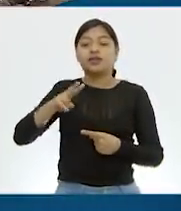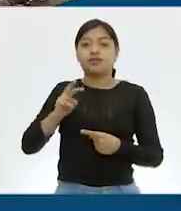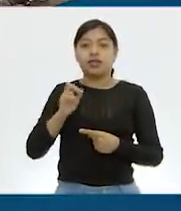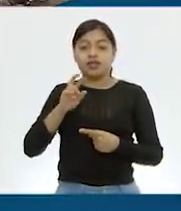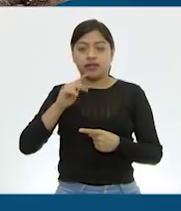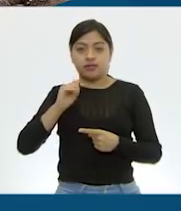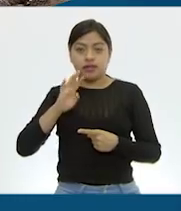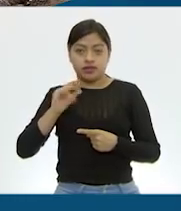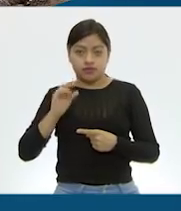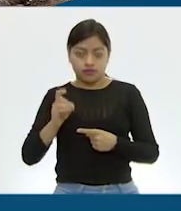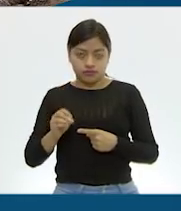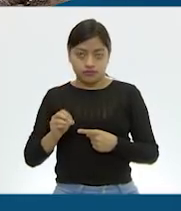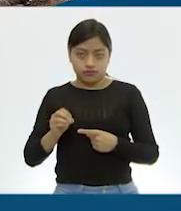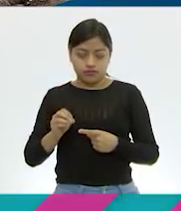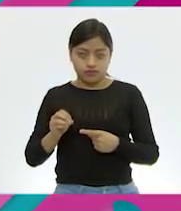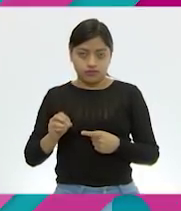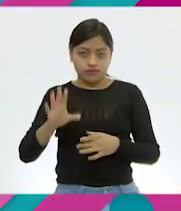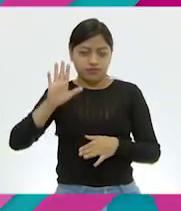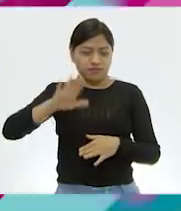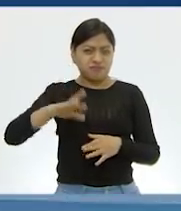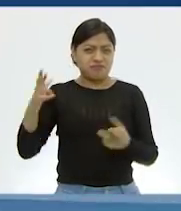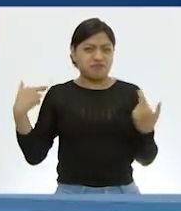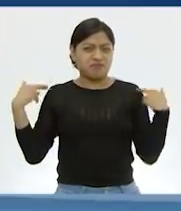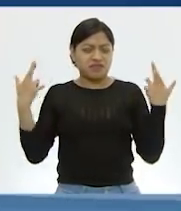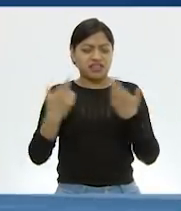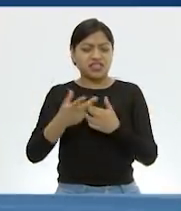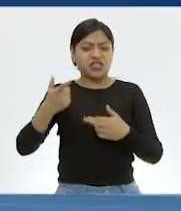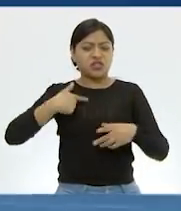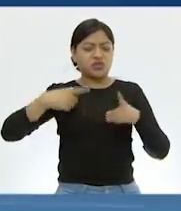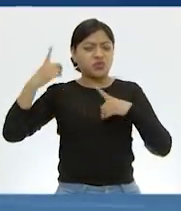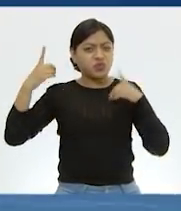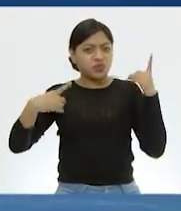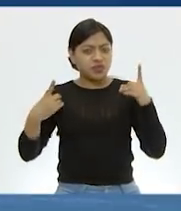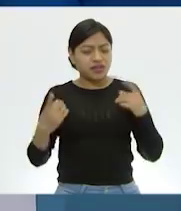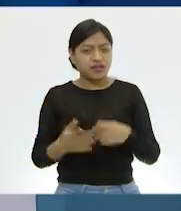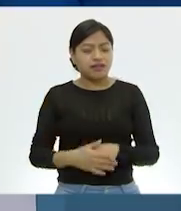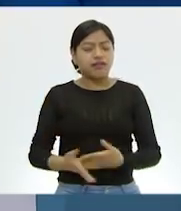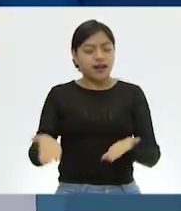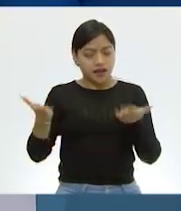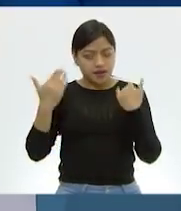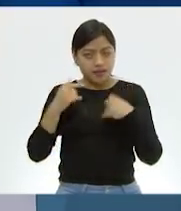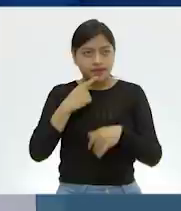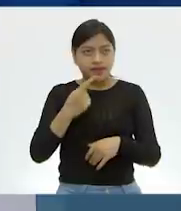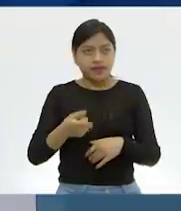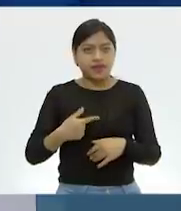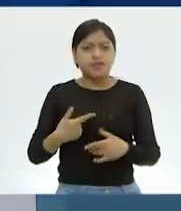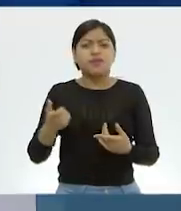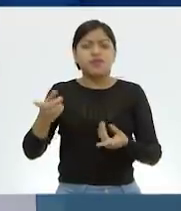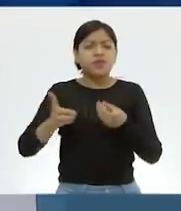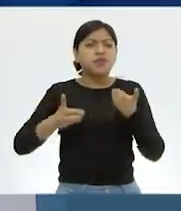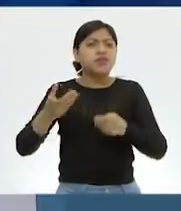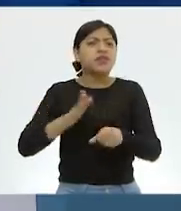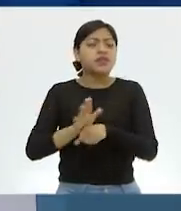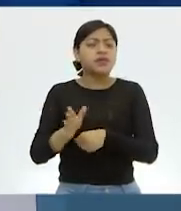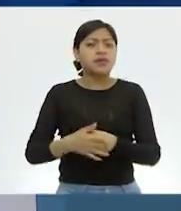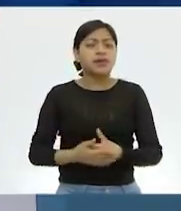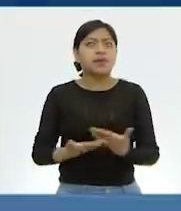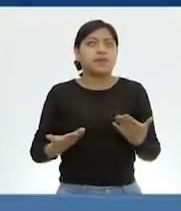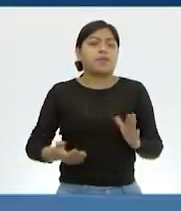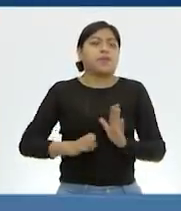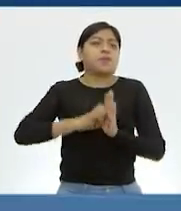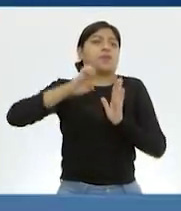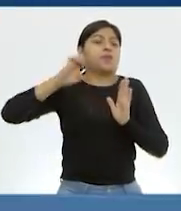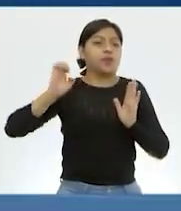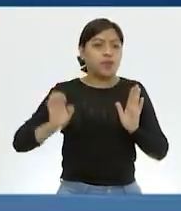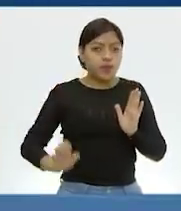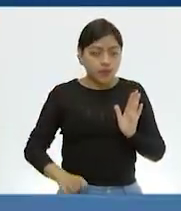¡Uy, guau! Maestra, yo me quedé con una duda. A ver, dime, Ton, ¿cuál es esa duda? ¿Qué